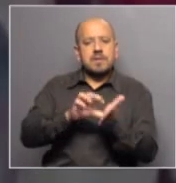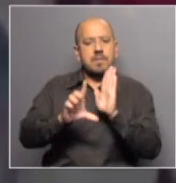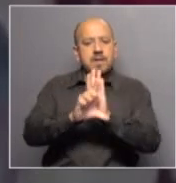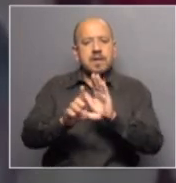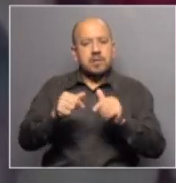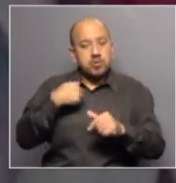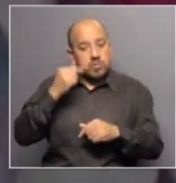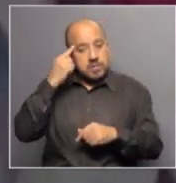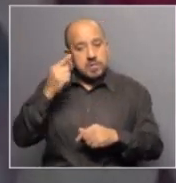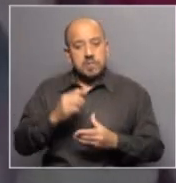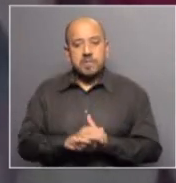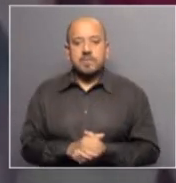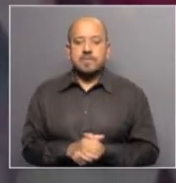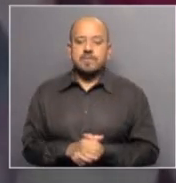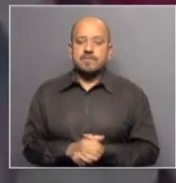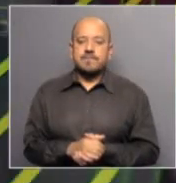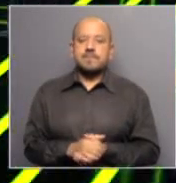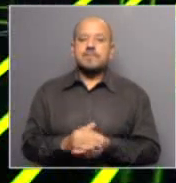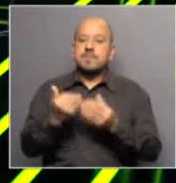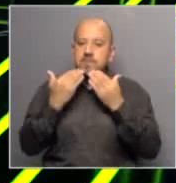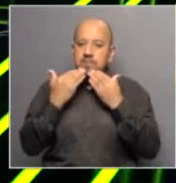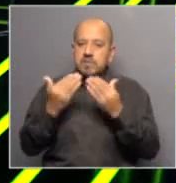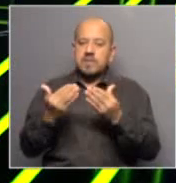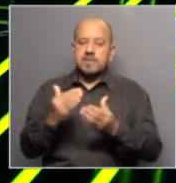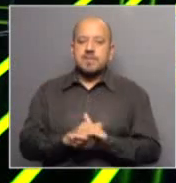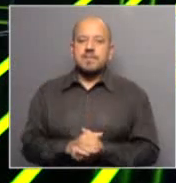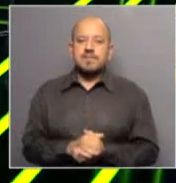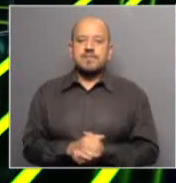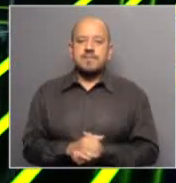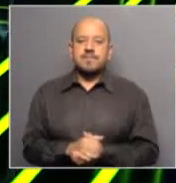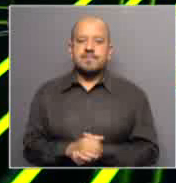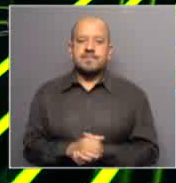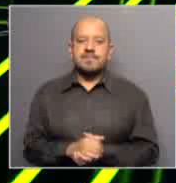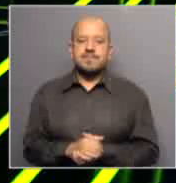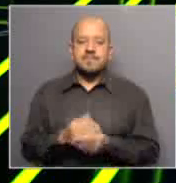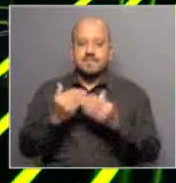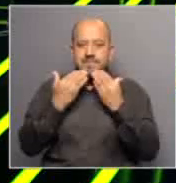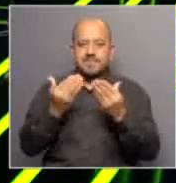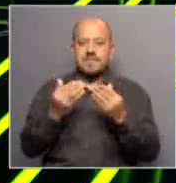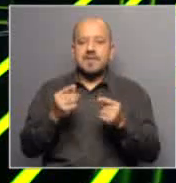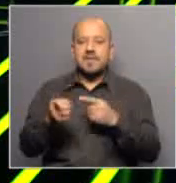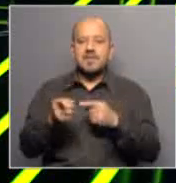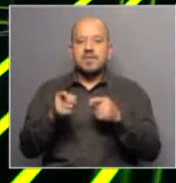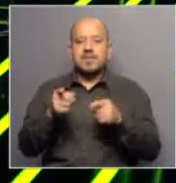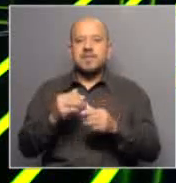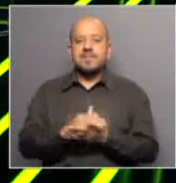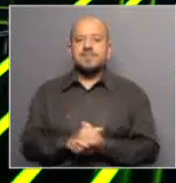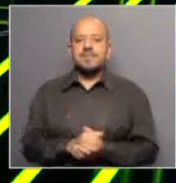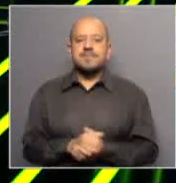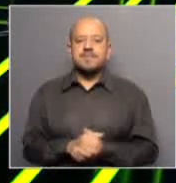creemos nosotros. María José Miles, muchísimas gracias por acompañarnos esta noche. No, muchas gracias a ustedes por el espacio, muy